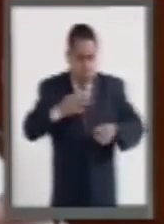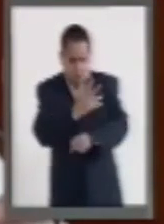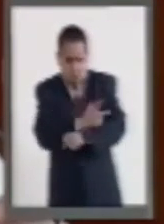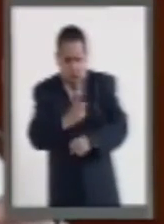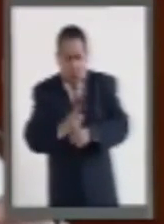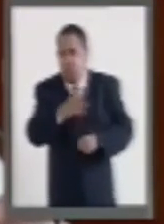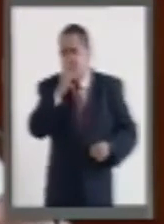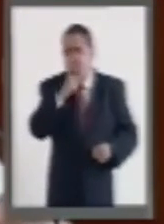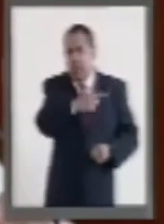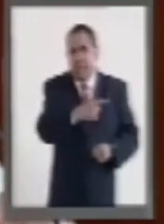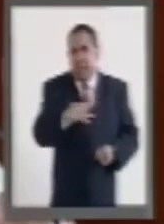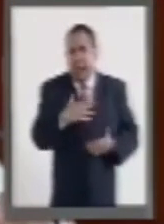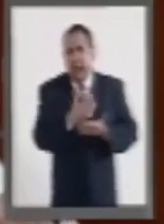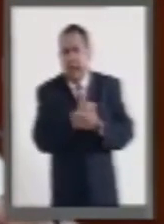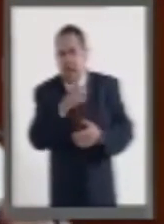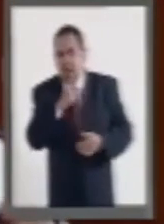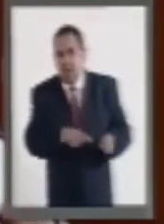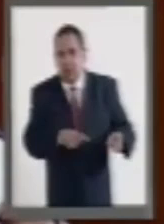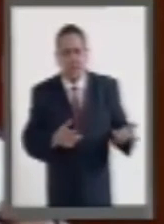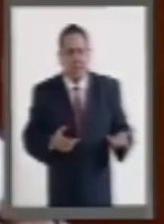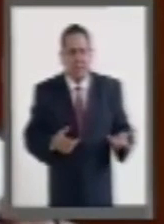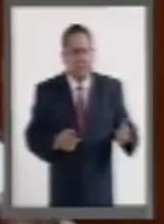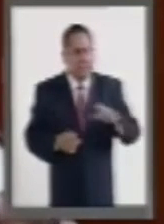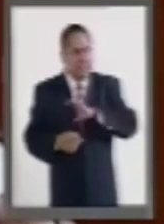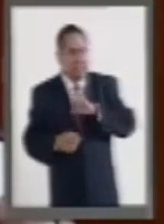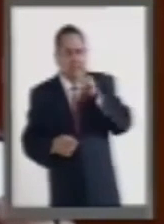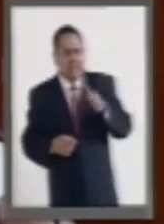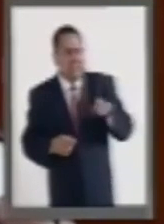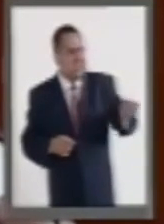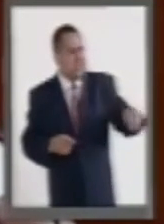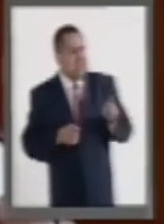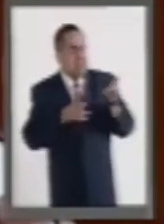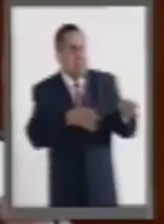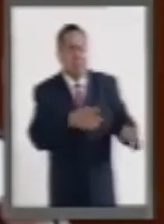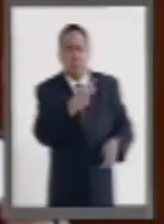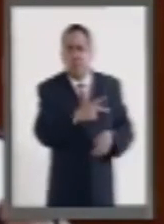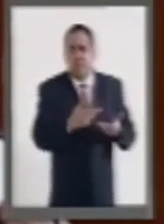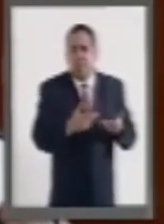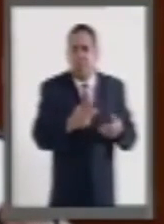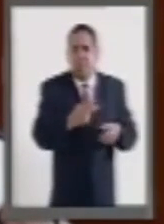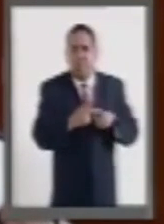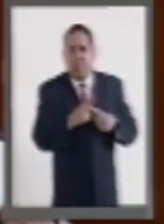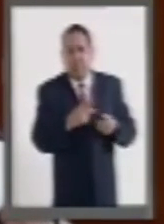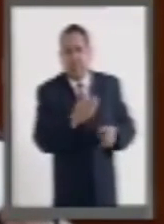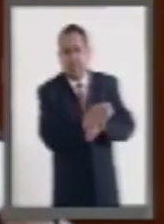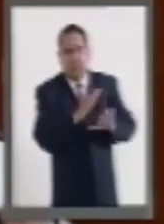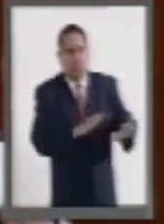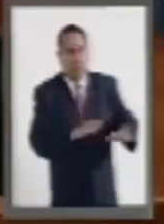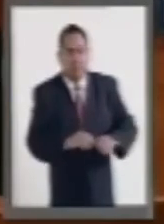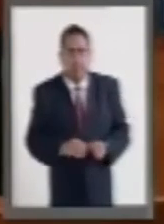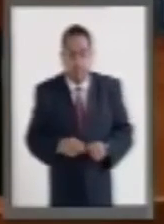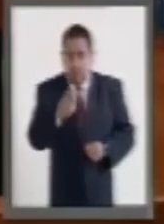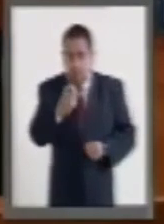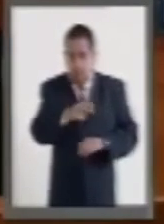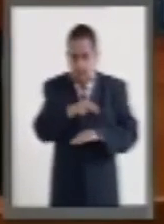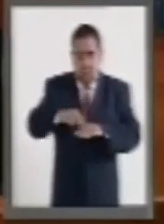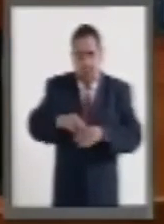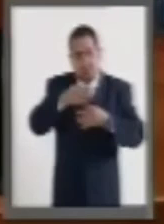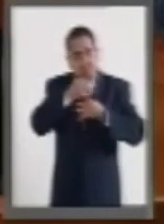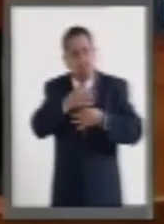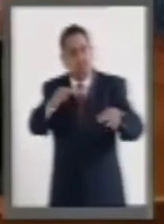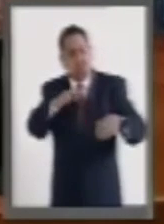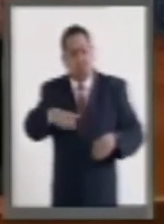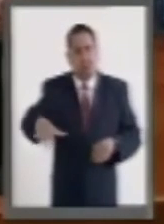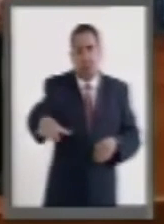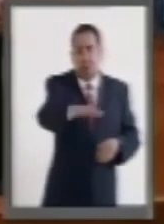nos ganan, pues no los quieren ni en su tierra. Es por eso que desde esta tribuna hago escuchar el reclamo